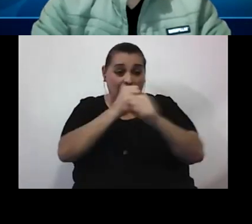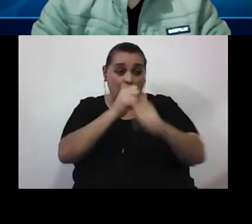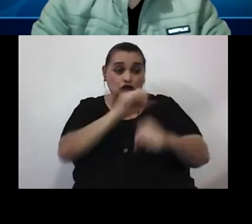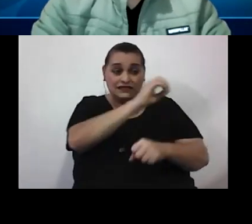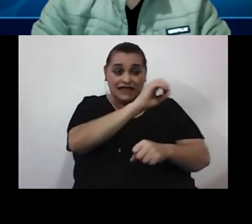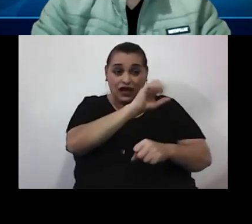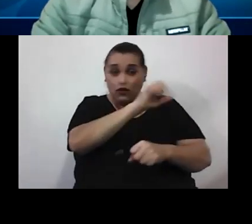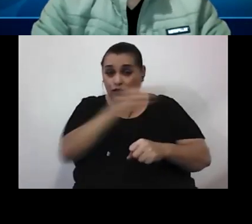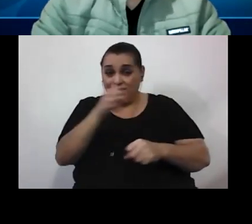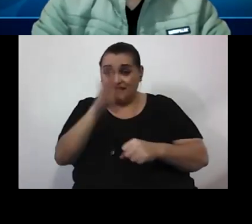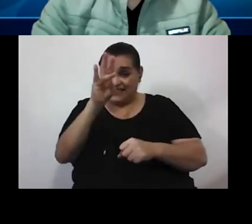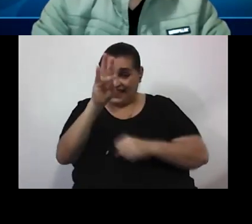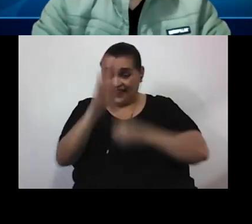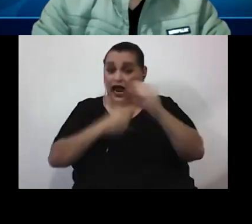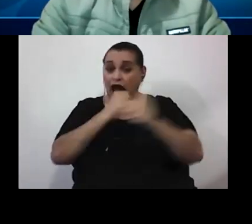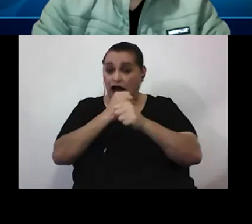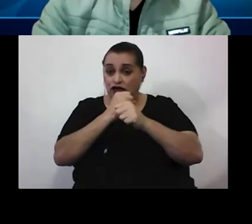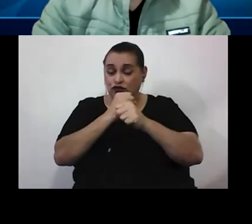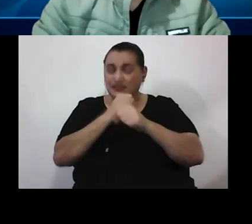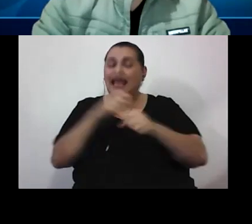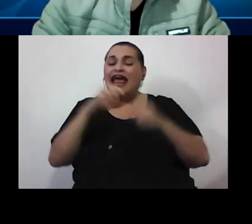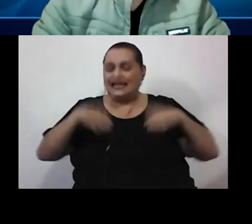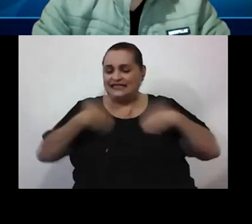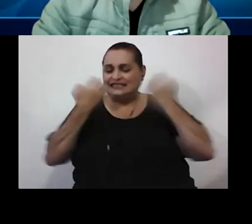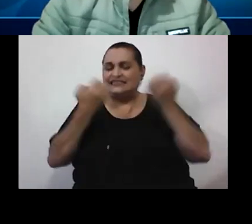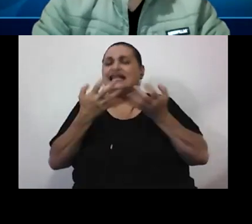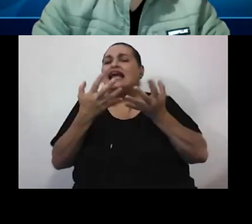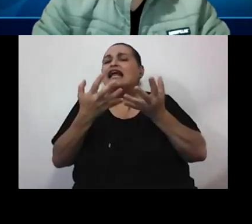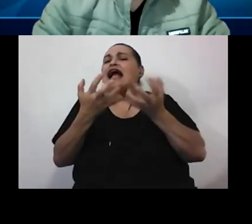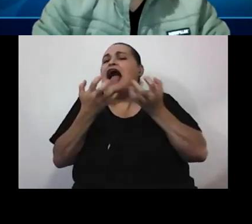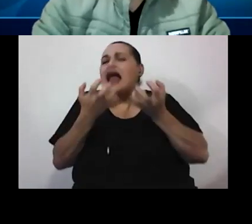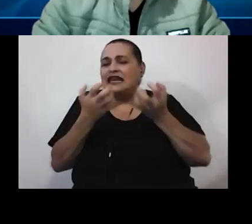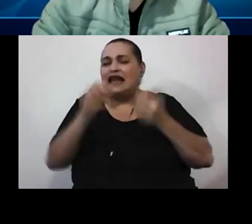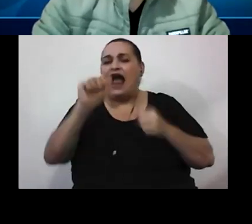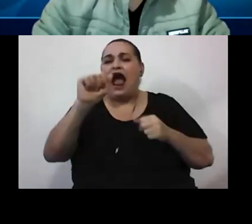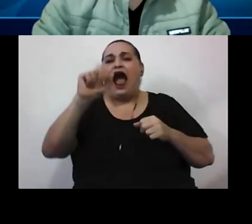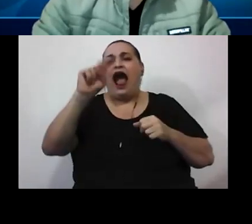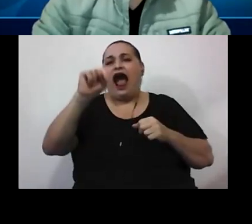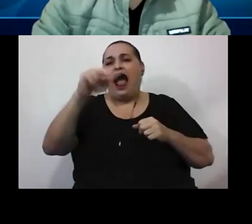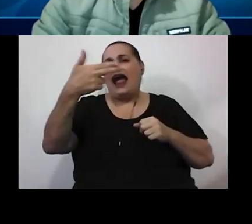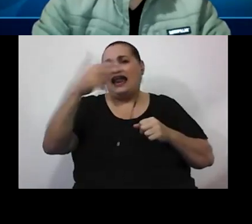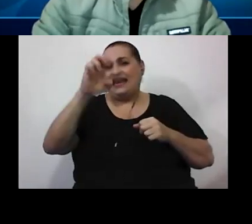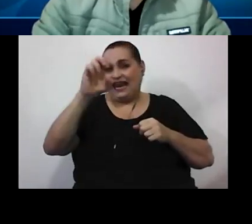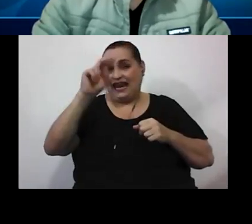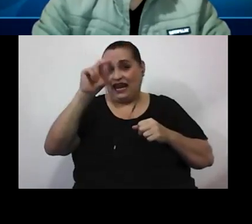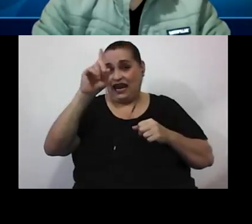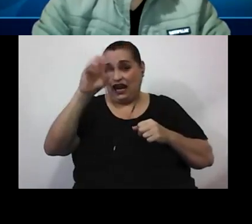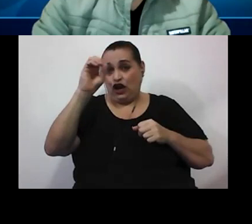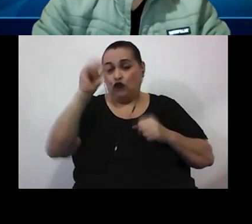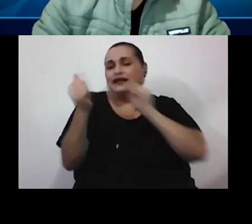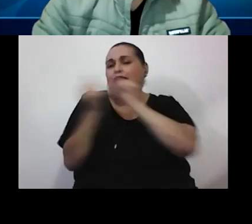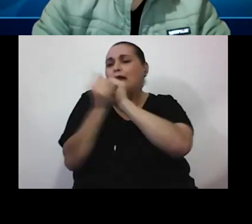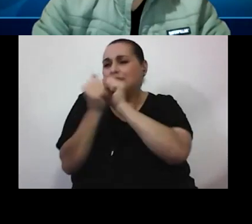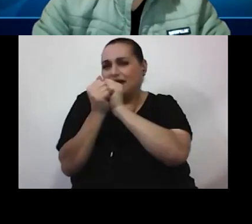existe algo que llamamos los anhelos de apego. Los anhelos de apego. ¿Y qué son los anhelos de apego? Bueno, para los niños y las niñas